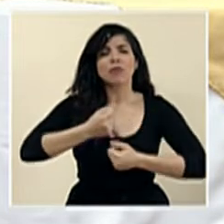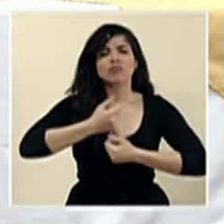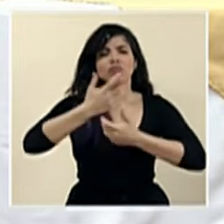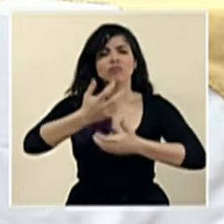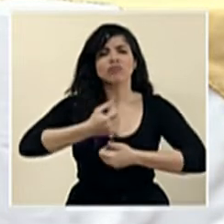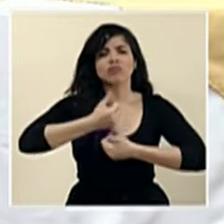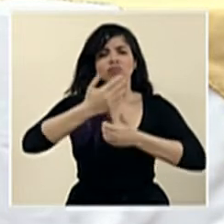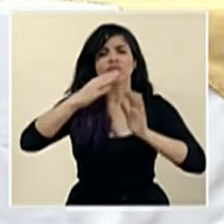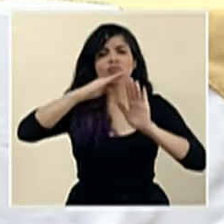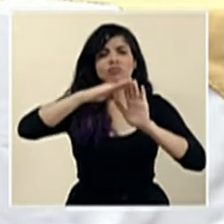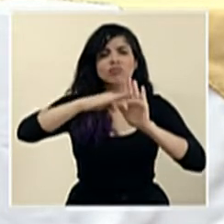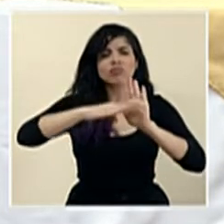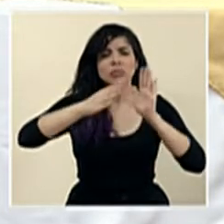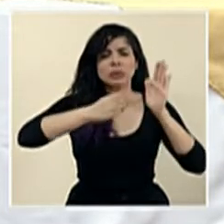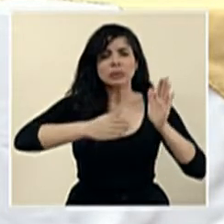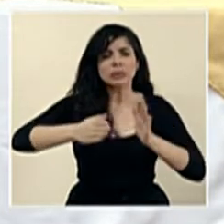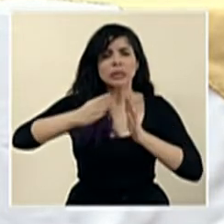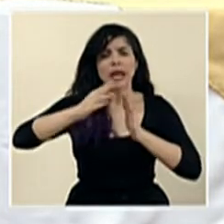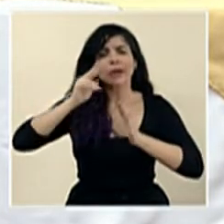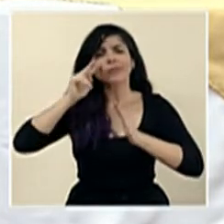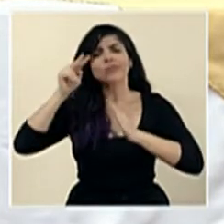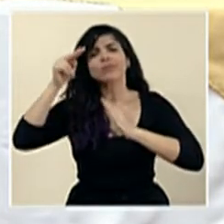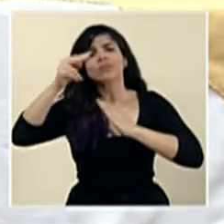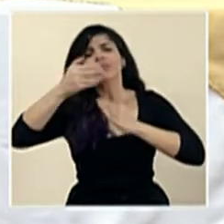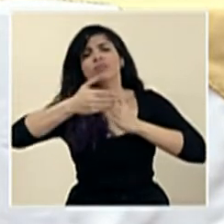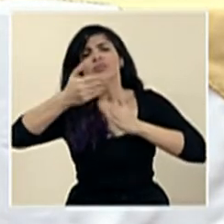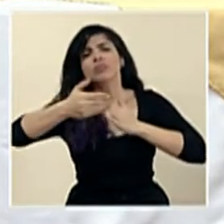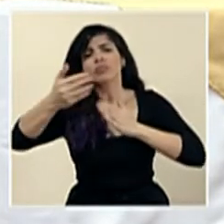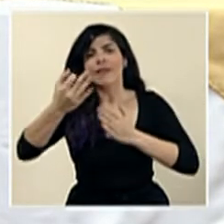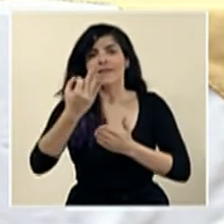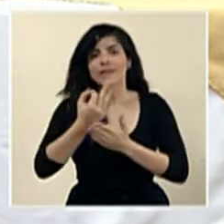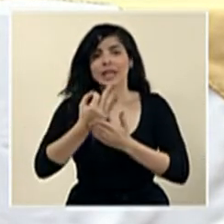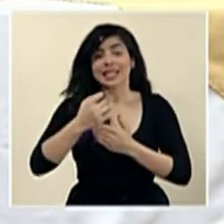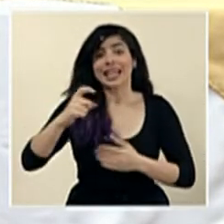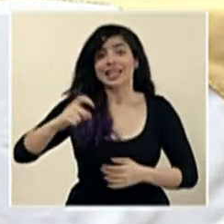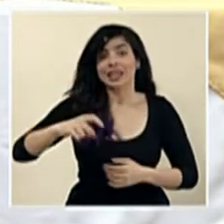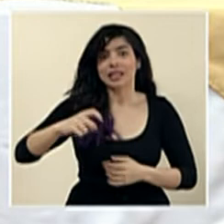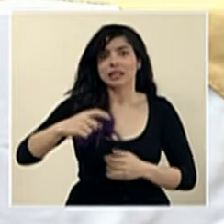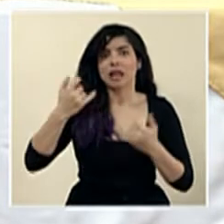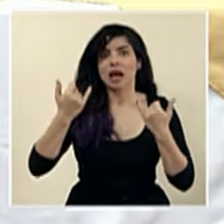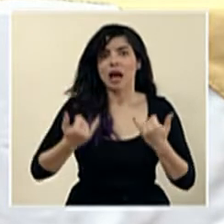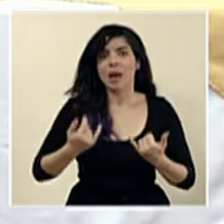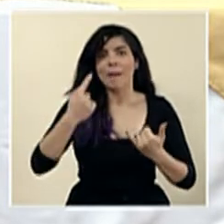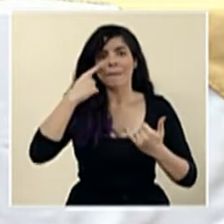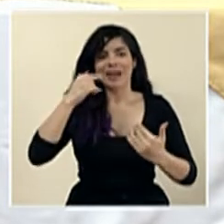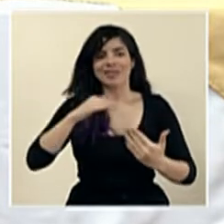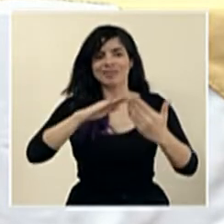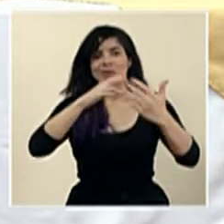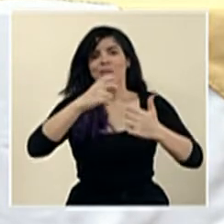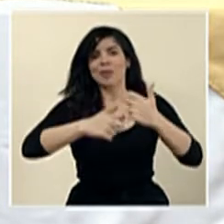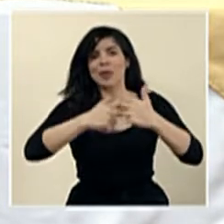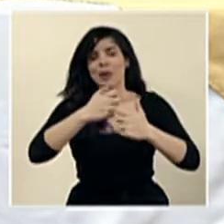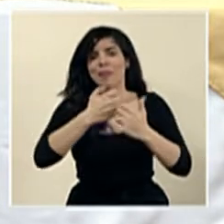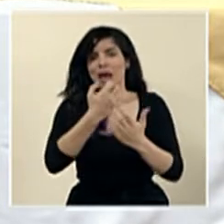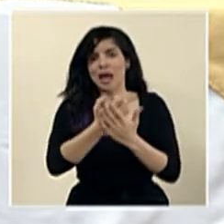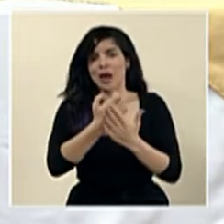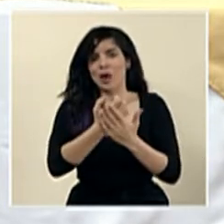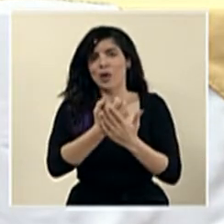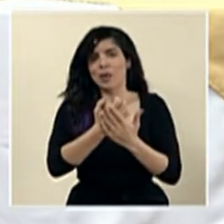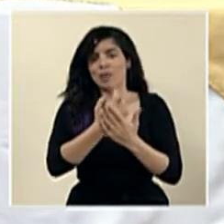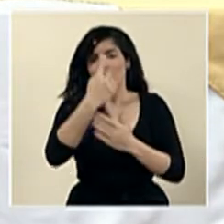las medidas, proyecciones y ruta en materia fiscal necesarias para enfrentar la crisis económica que supone el brote